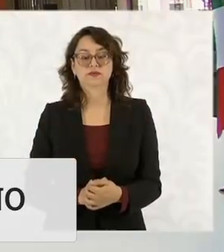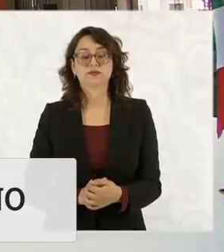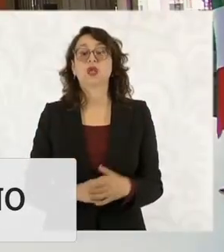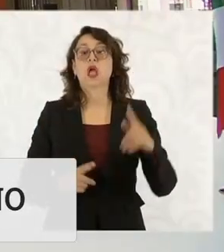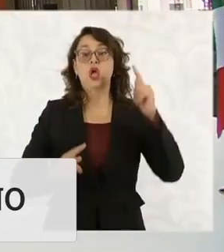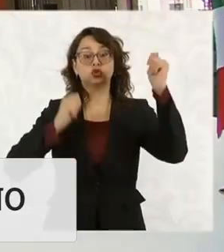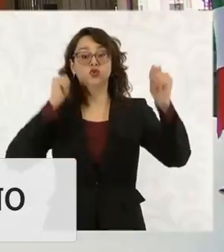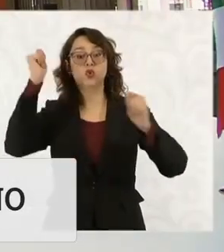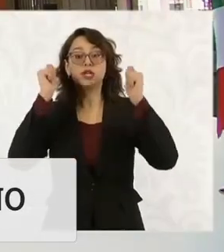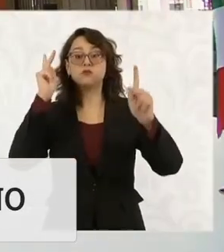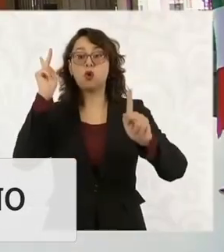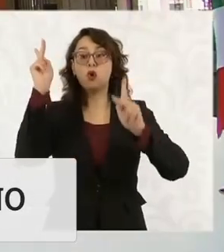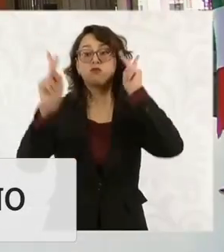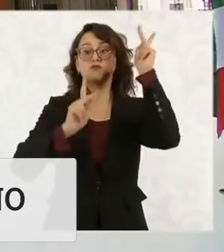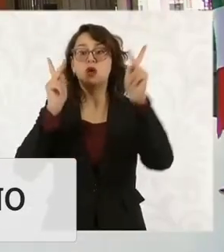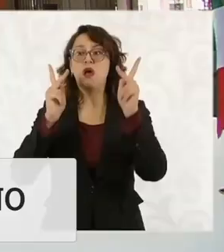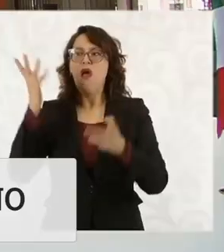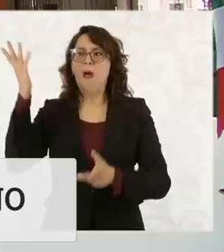creció